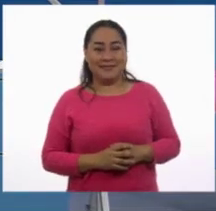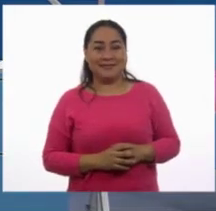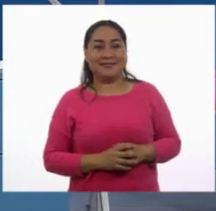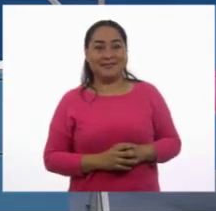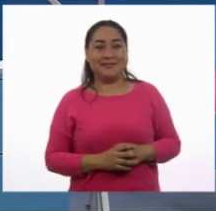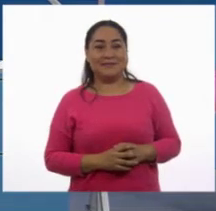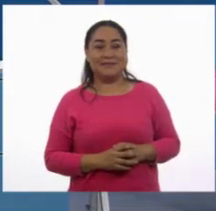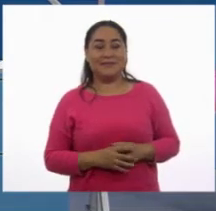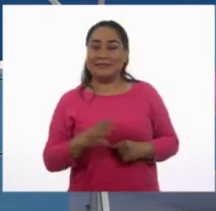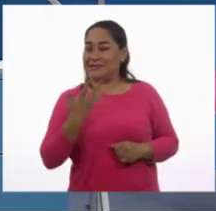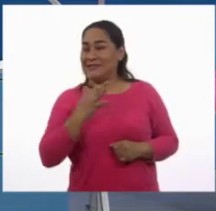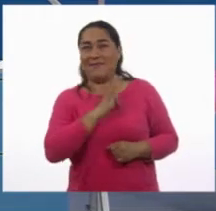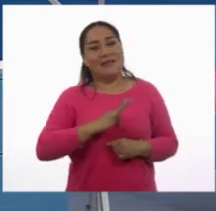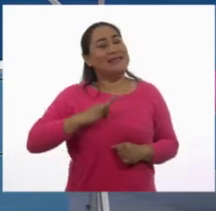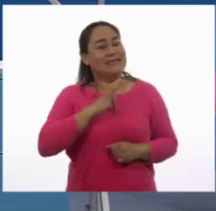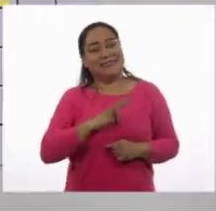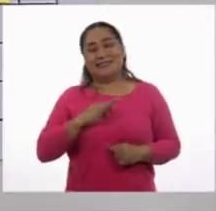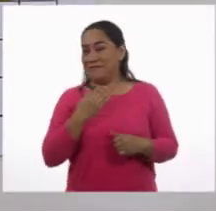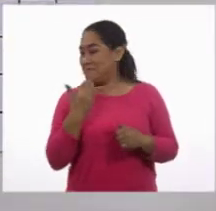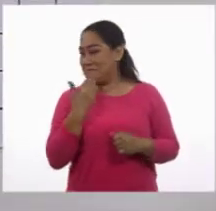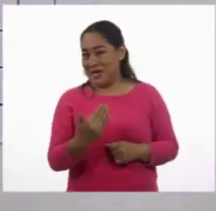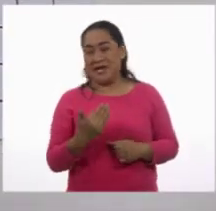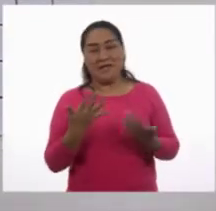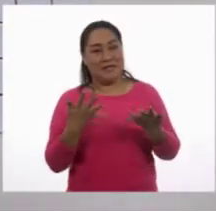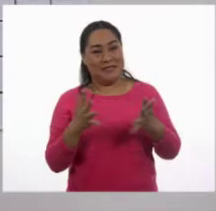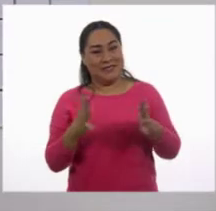Qué felicidad. Muy bien.